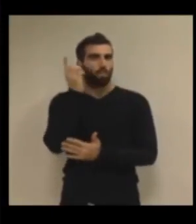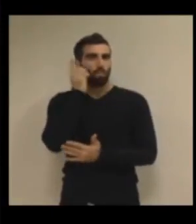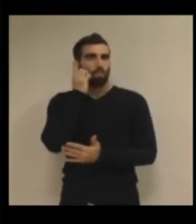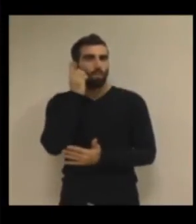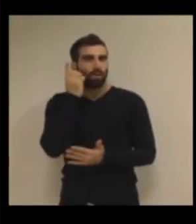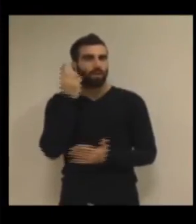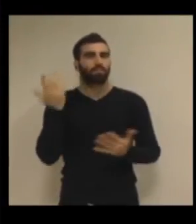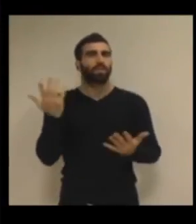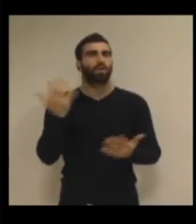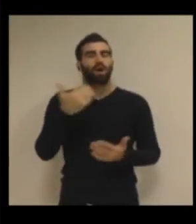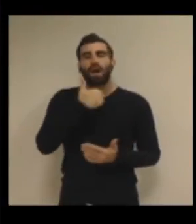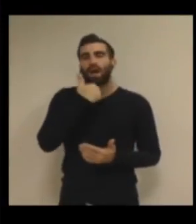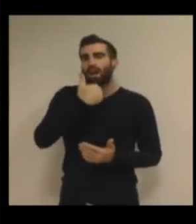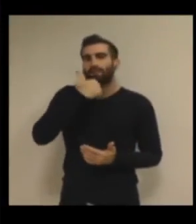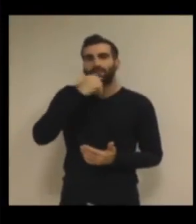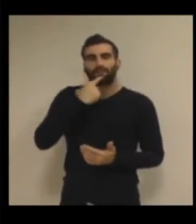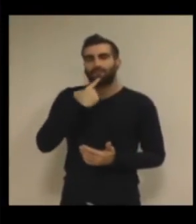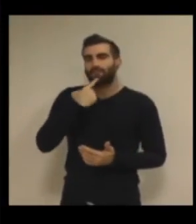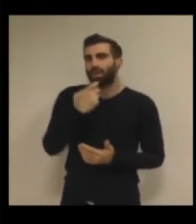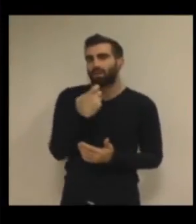complejidad.